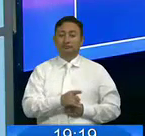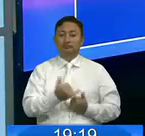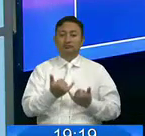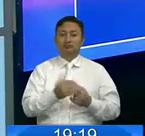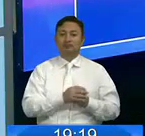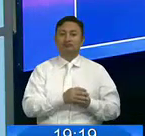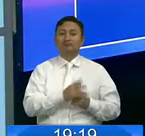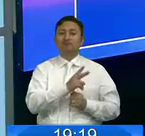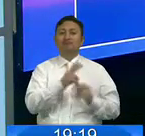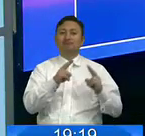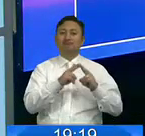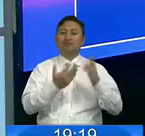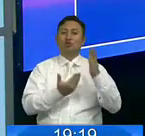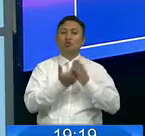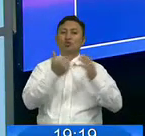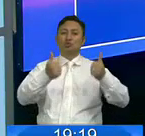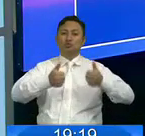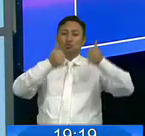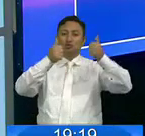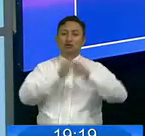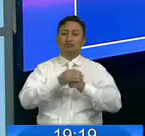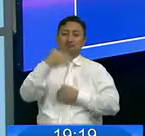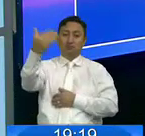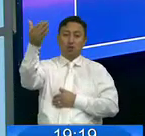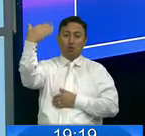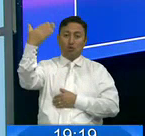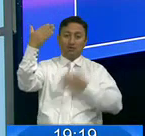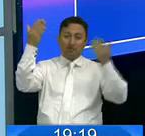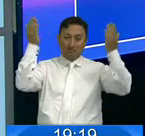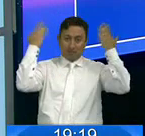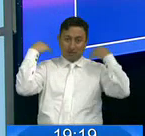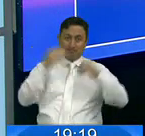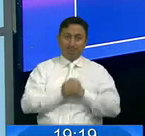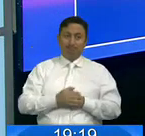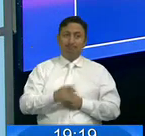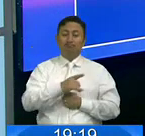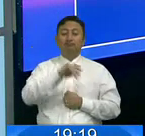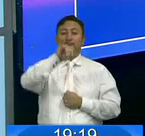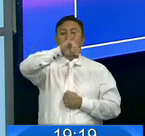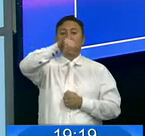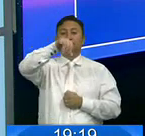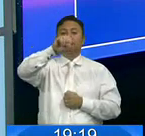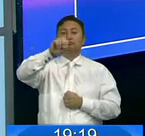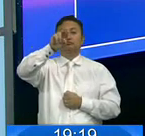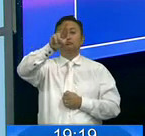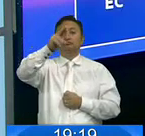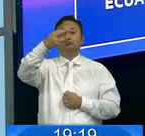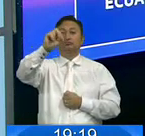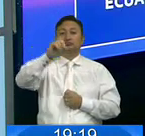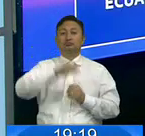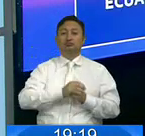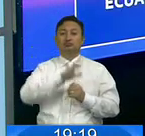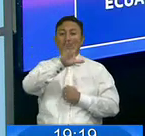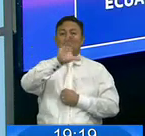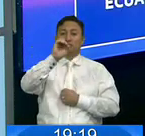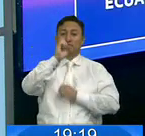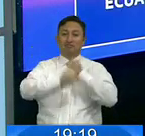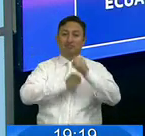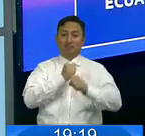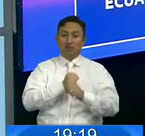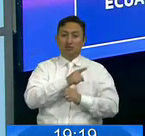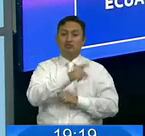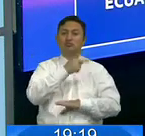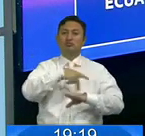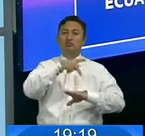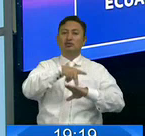momento de conocer a un nuevo postulante a la alcaldía de Guayaquil. Se trata de Jorge Villacreces. Él tiene 50 años de edad, su